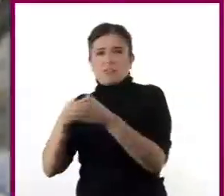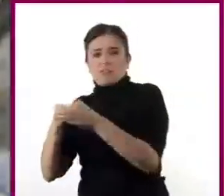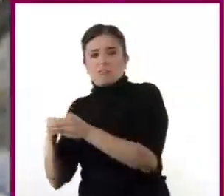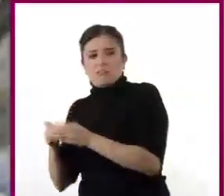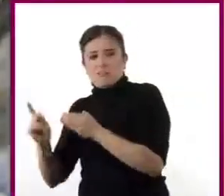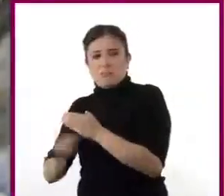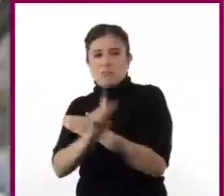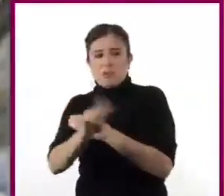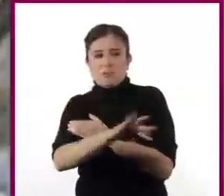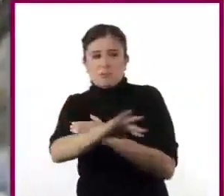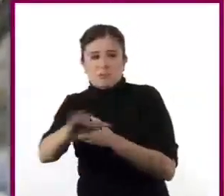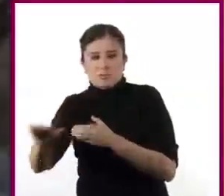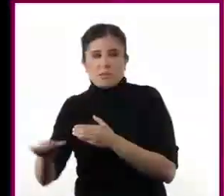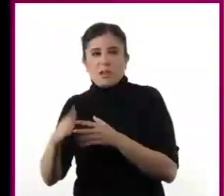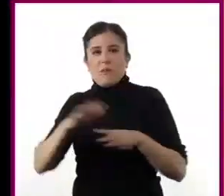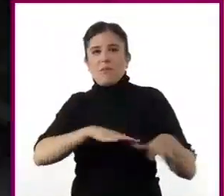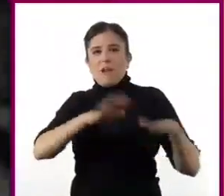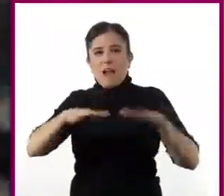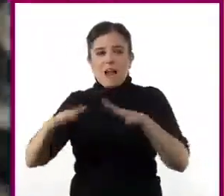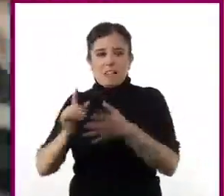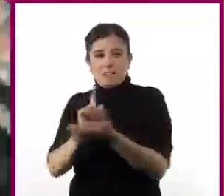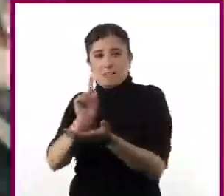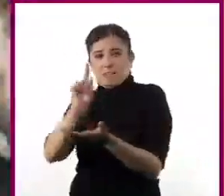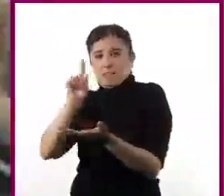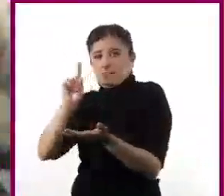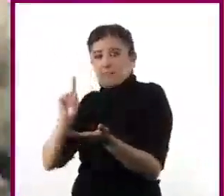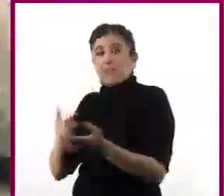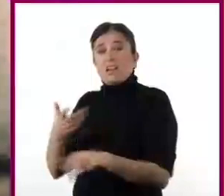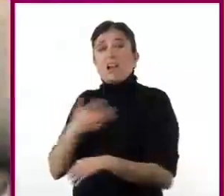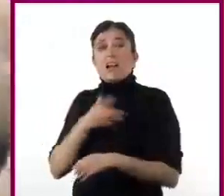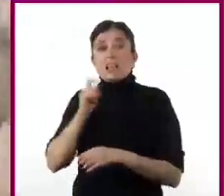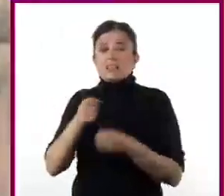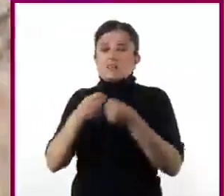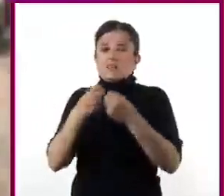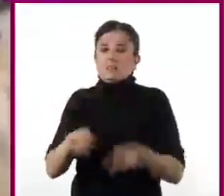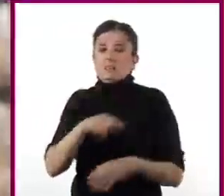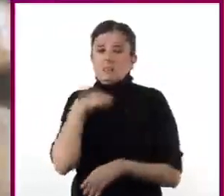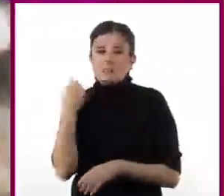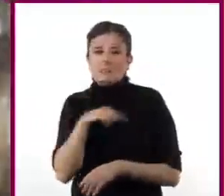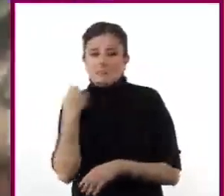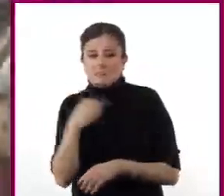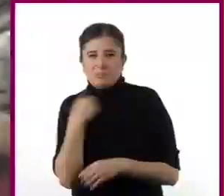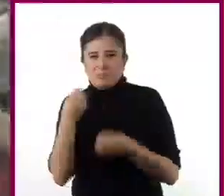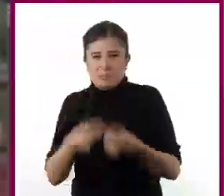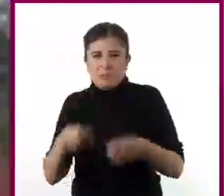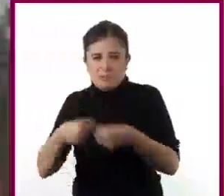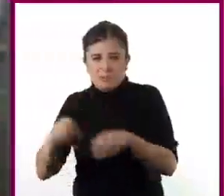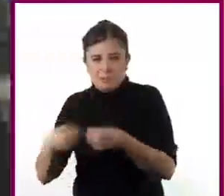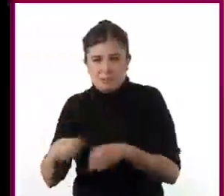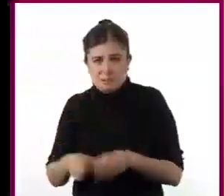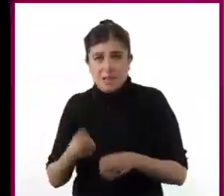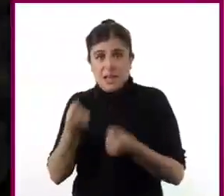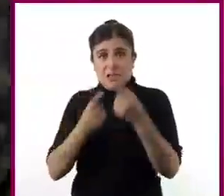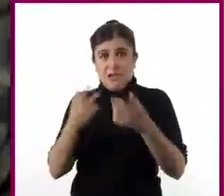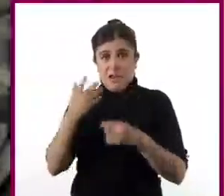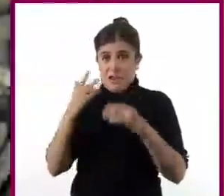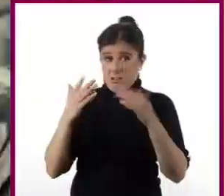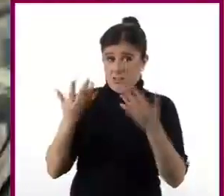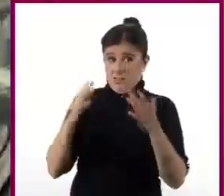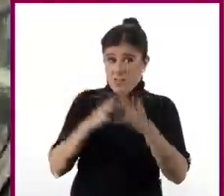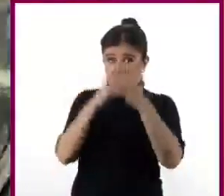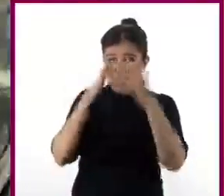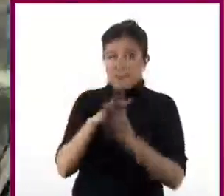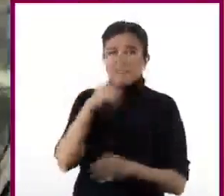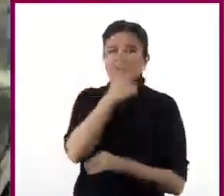colonias, que la aleja de los mares y que tenía todas las de perder. Como se dijo alguna vez, la guerra era ganancia para